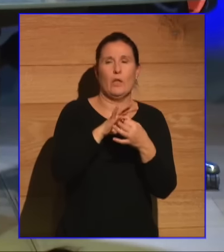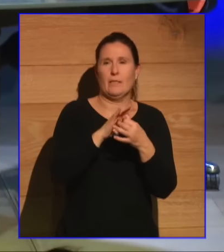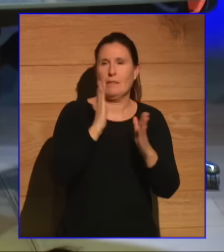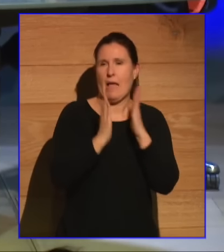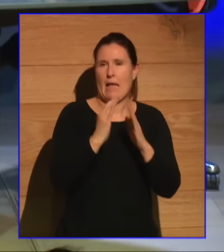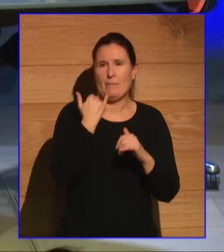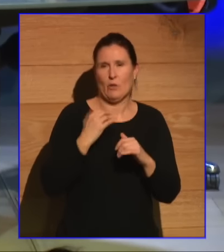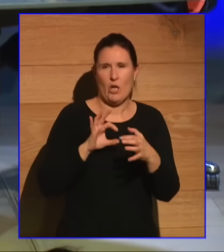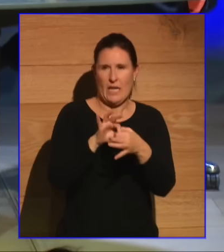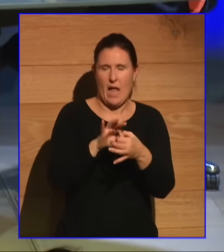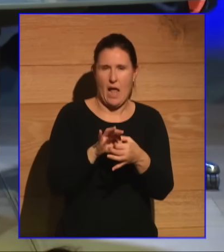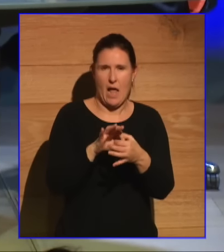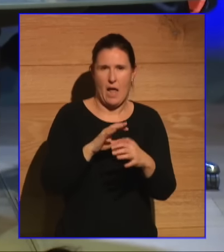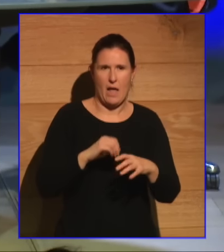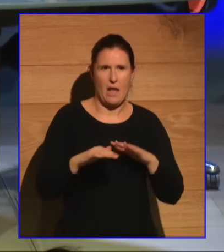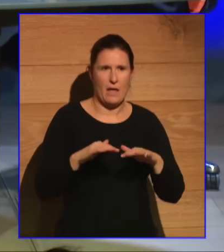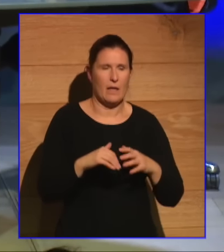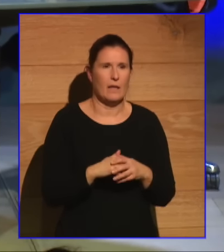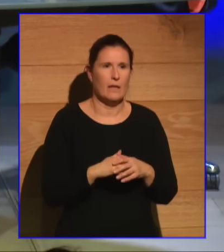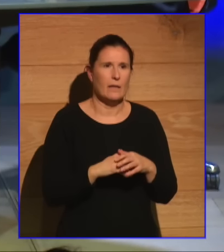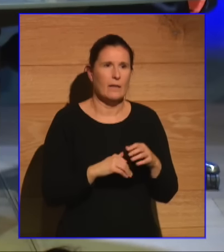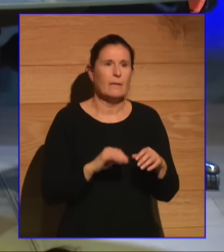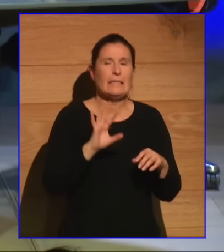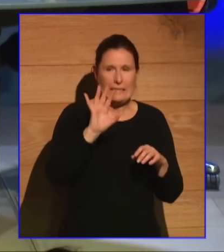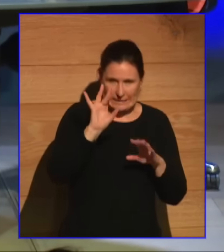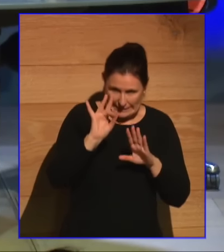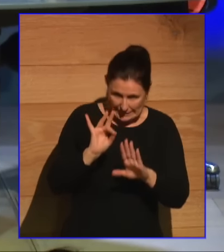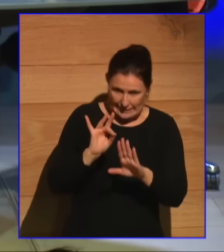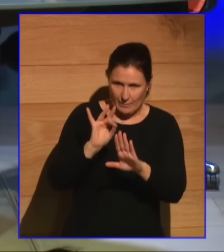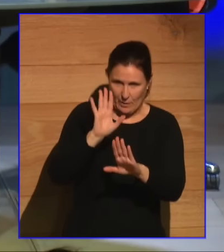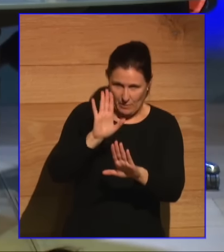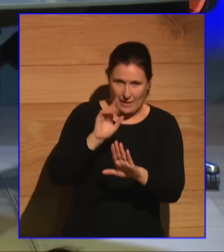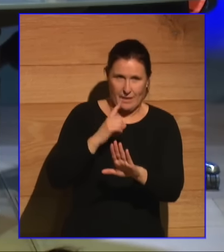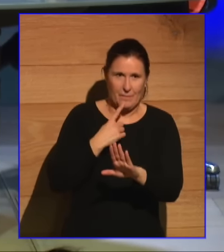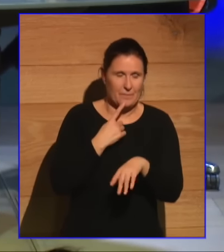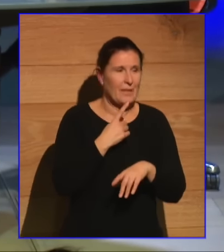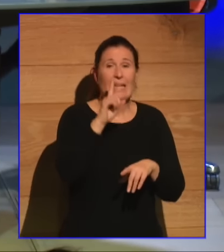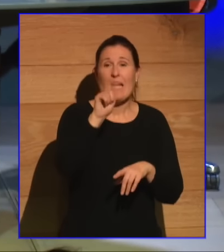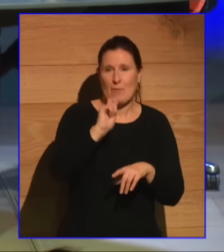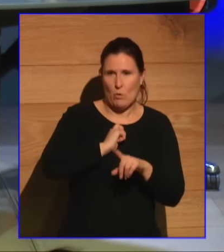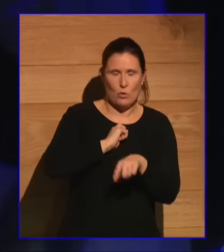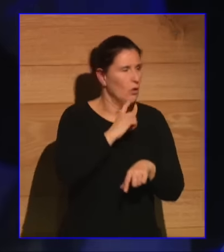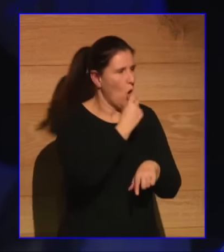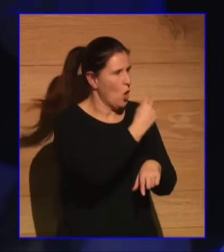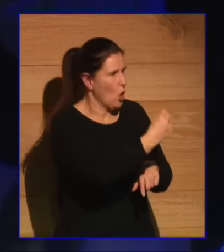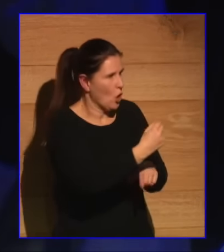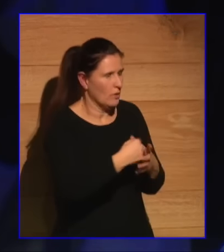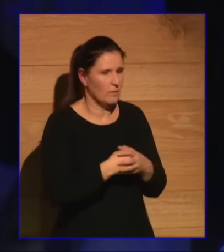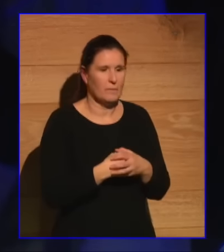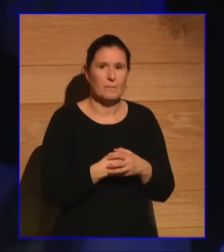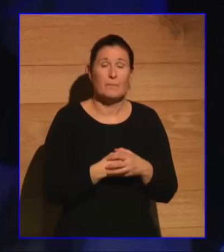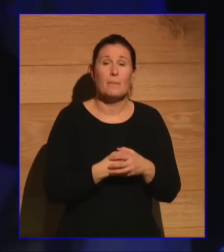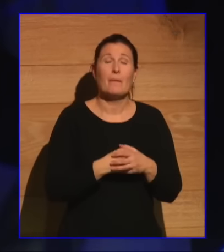gramática de esa escena, Rodrigo, por favor, aunque solo sea un minuto, regálame. No. Él dice, Spielberg dijo, de